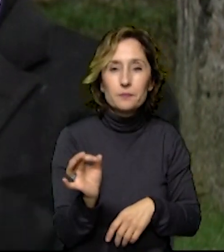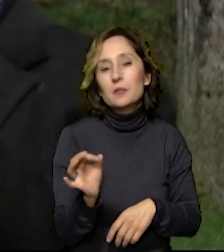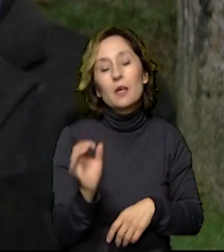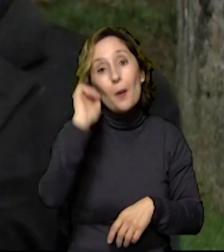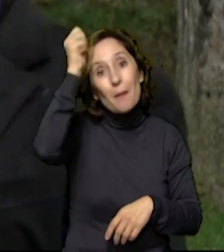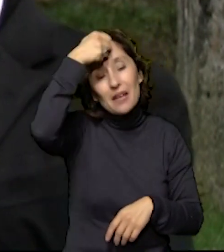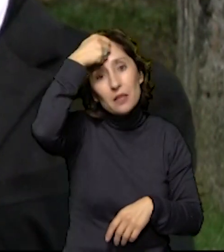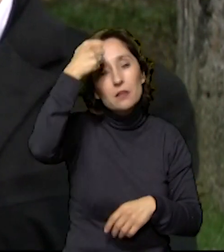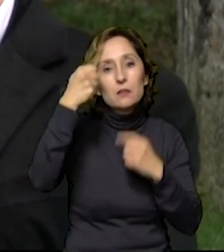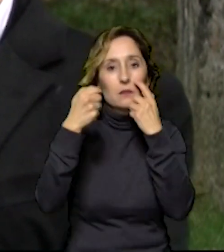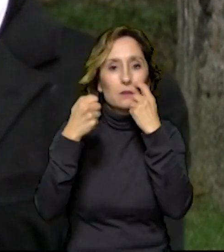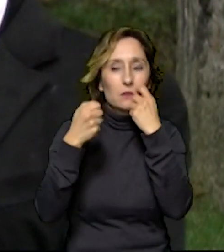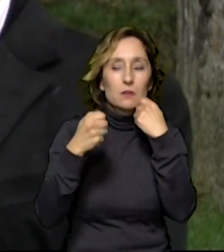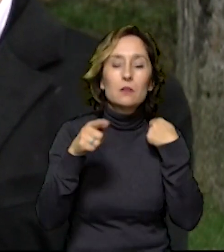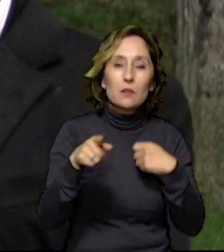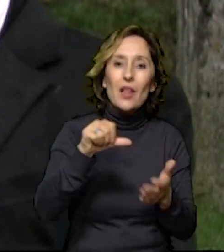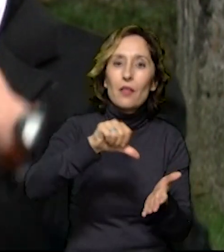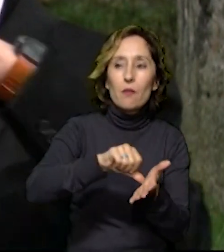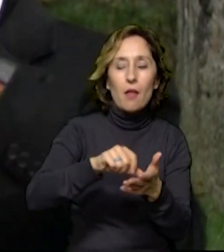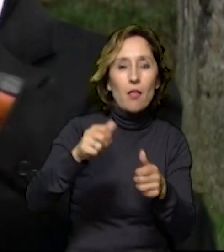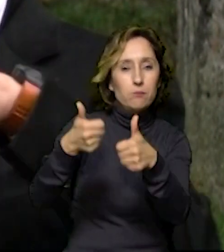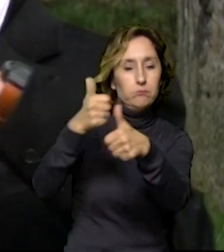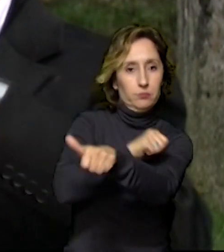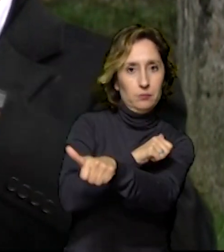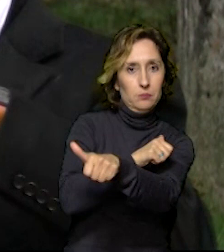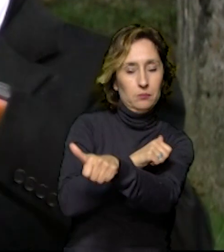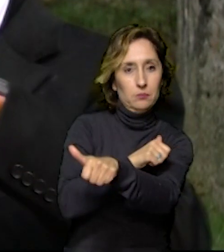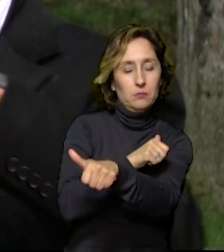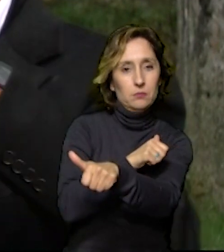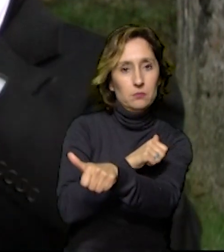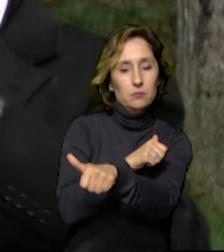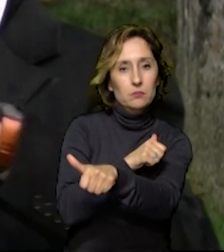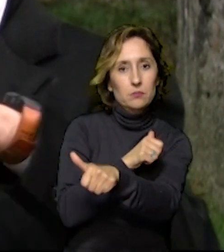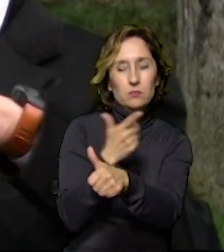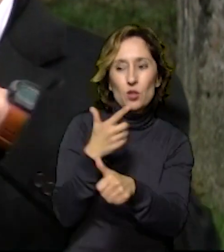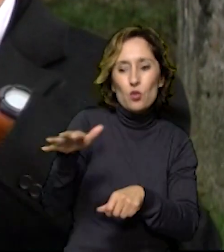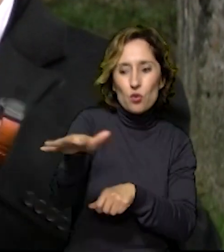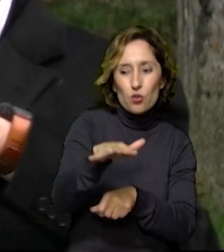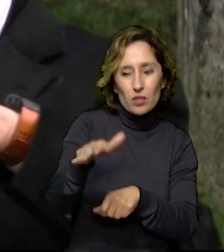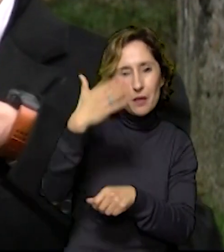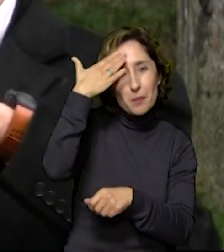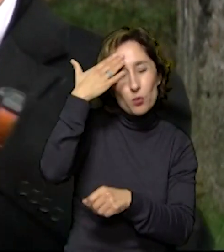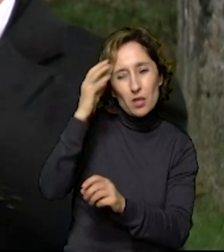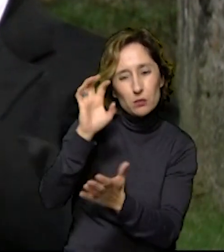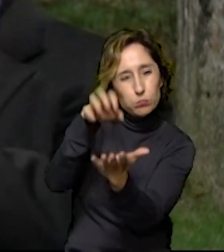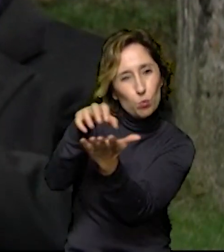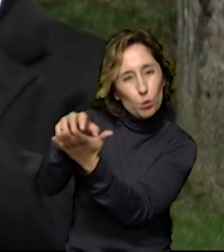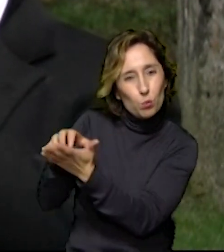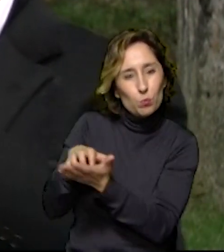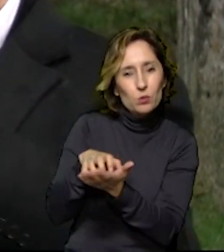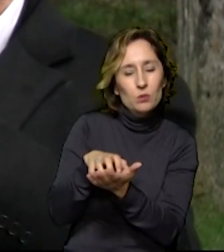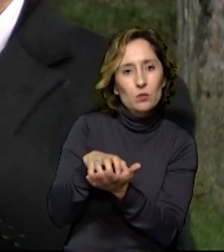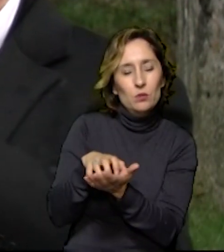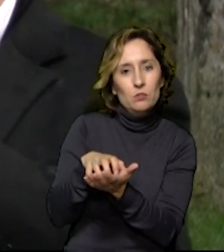un ejemplo de ciudad donde construye una serie de lugares de memoria y donde se